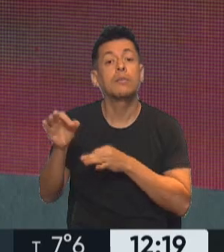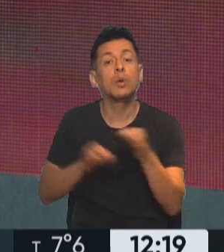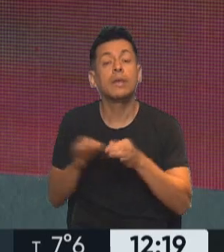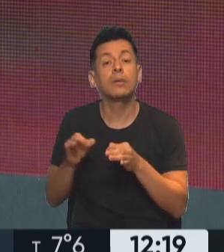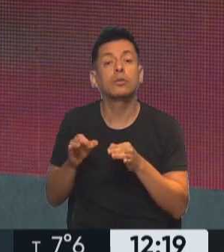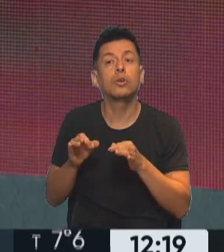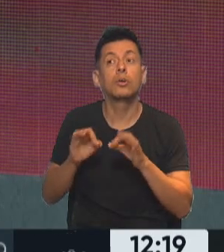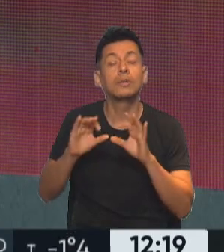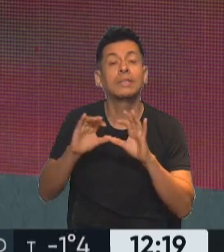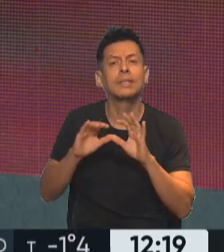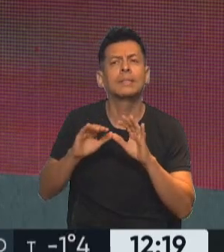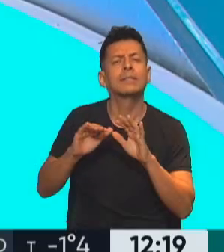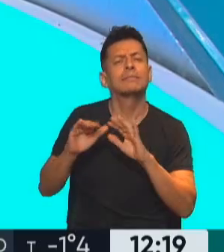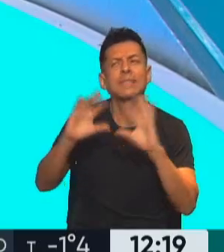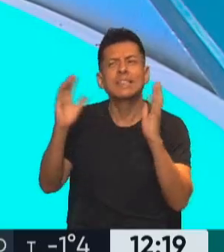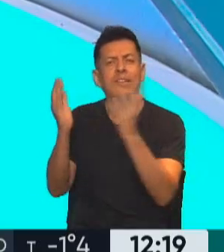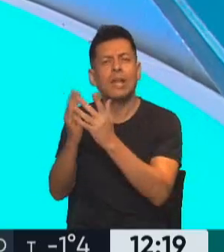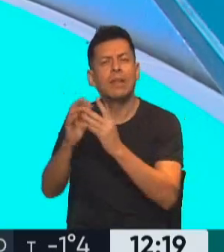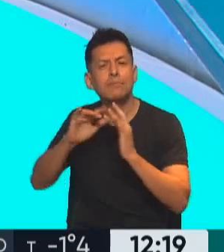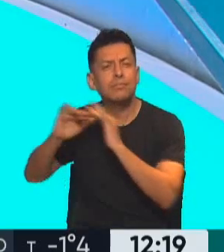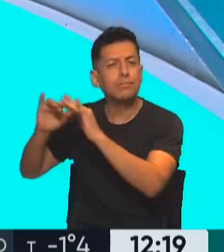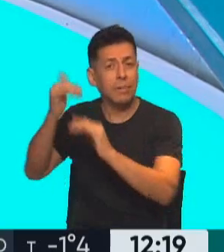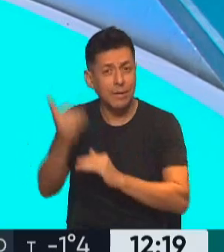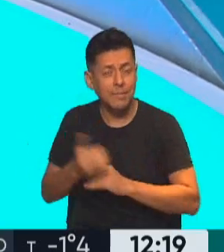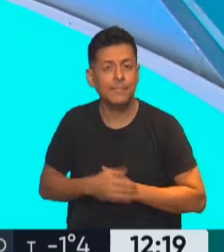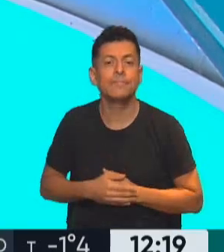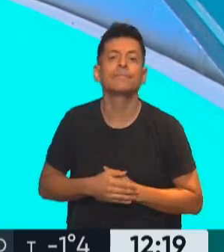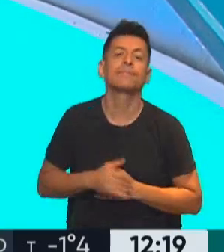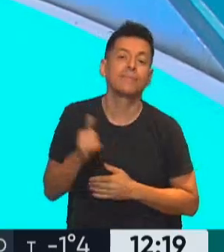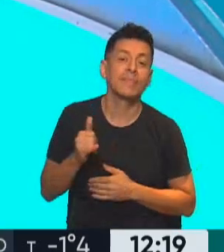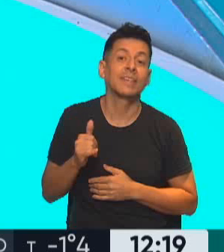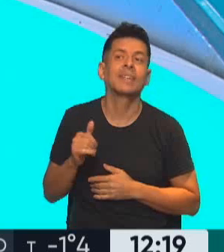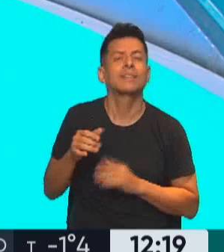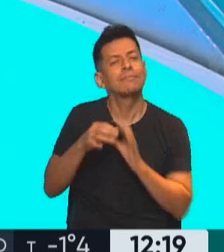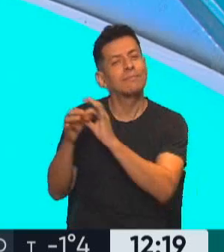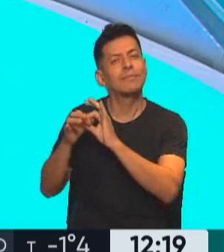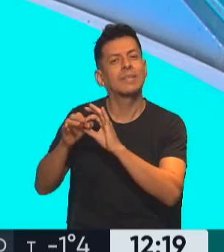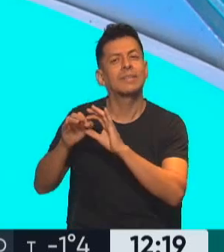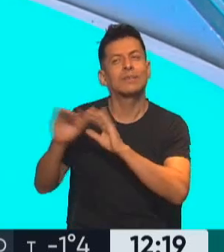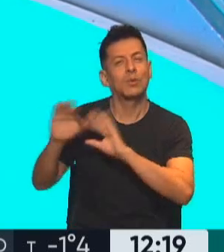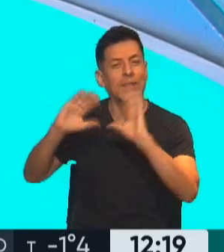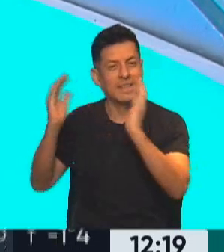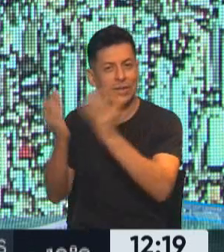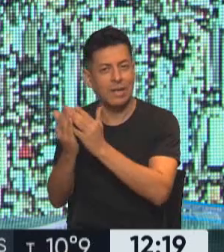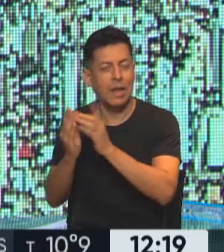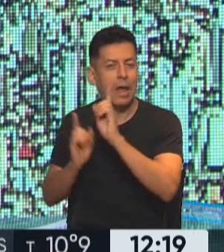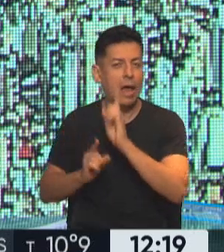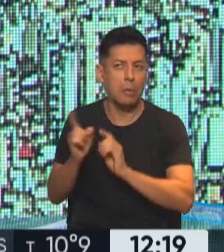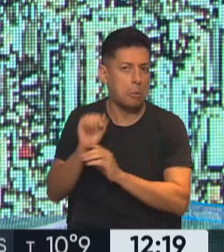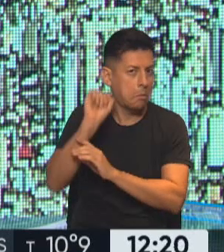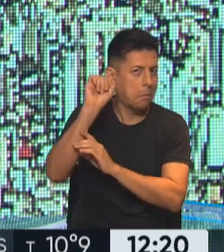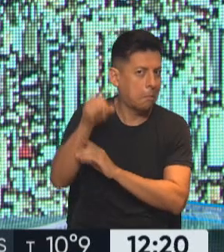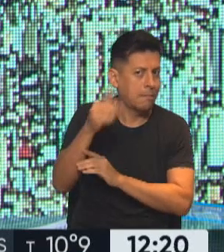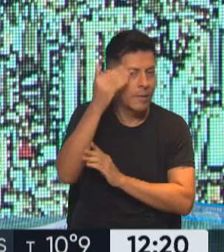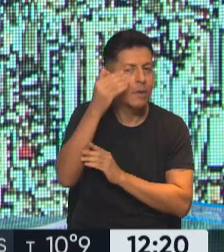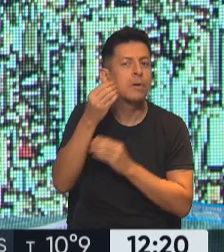ámbito internacional también. Sí, se enmarca en algo que se está discutiendo a nivel internacional, aunque aquí algunos prefieren mirar para otro lado, porque